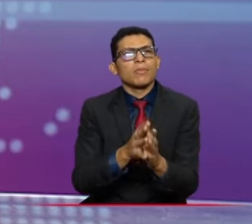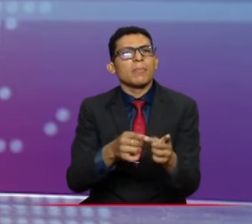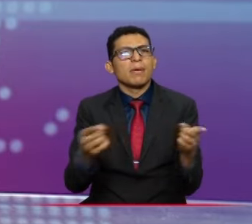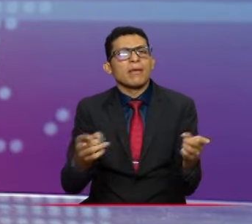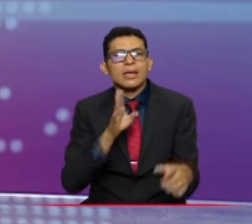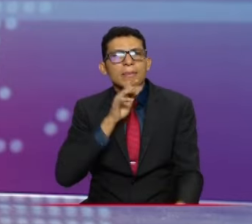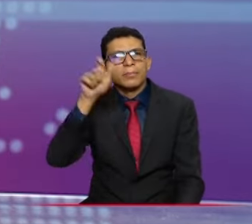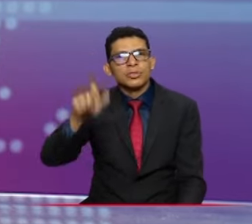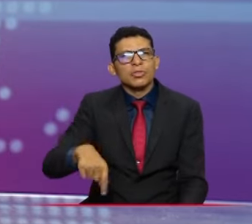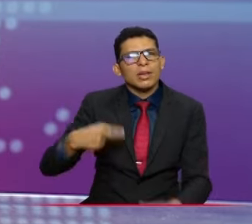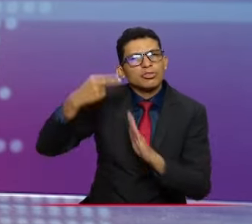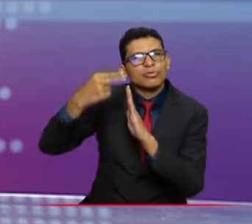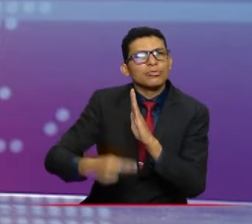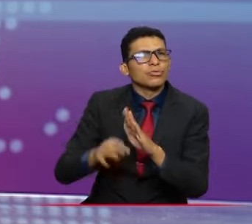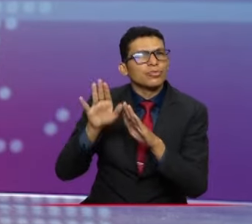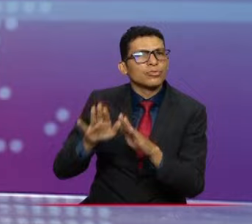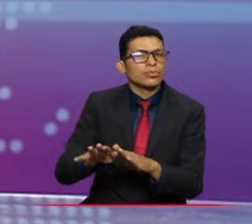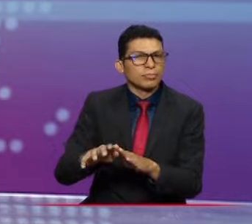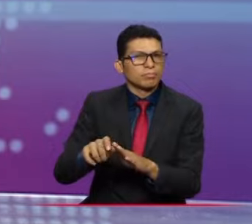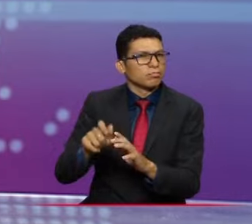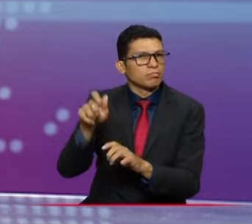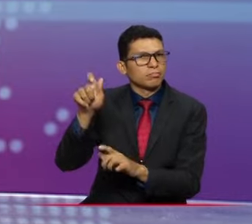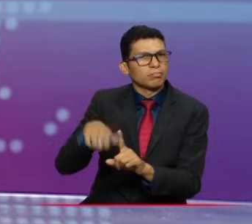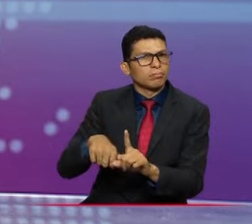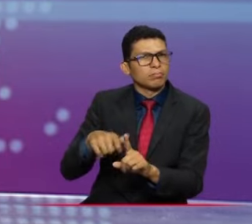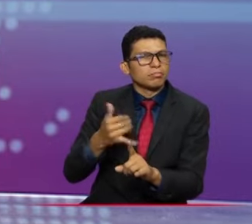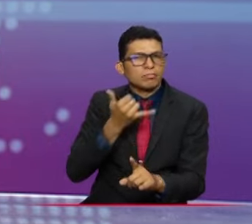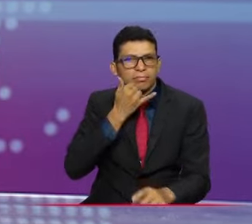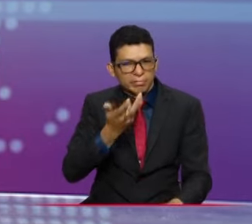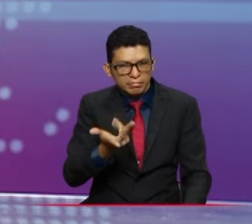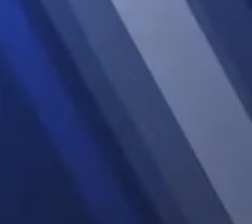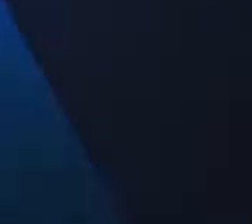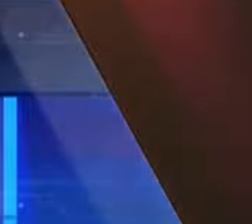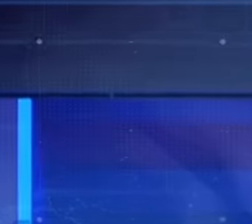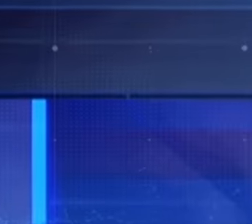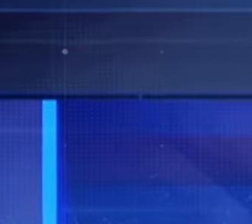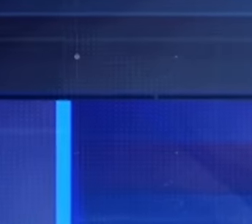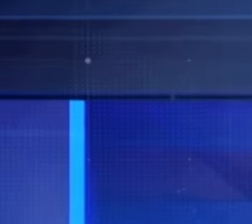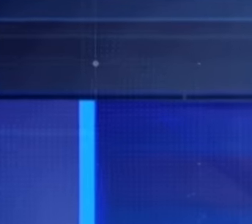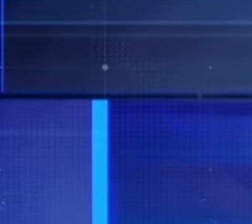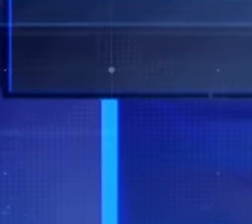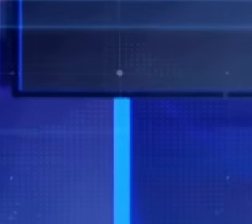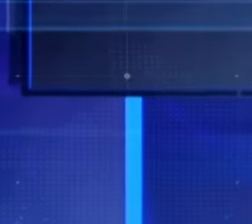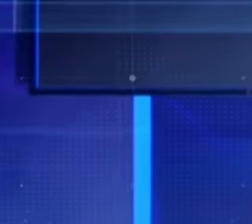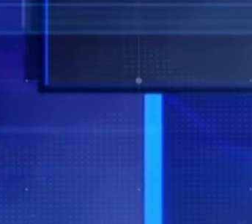cuál es el historial criminal que le atribuyen las autoridades?